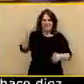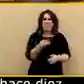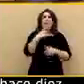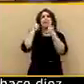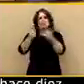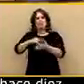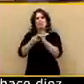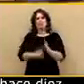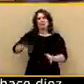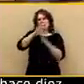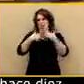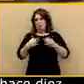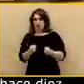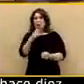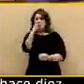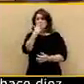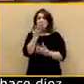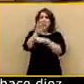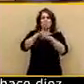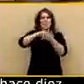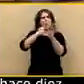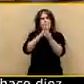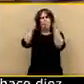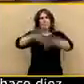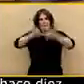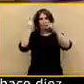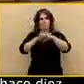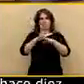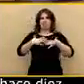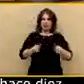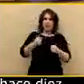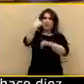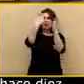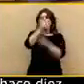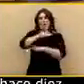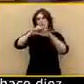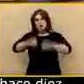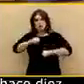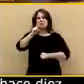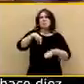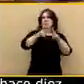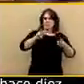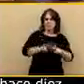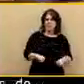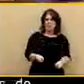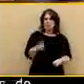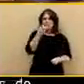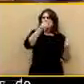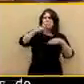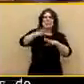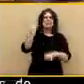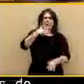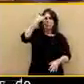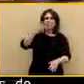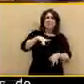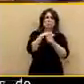Para eso hemos propuesto un pacto cajal de Estado por la sanidad, la atención a los mayores o la investigación. Y sustituir de una vez el estado de alarma por